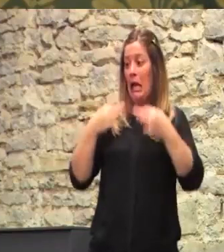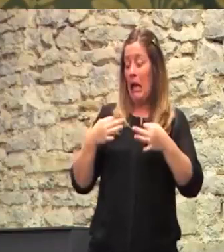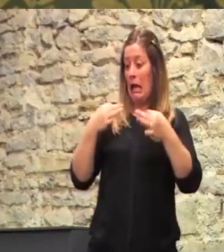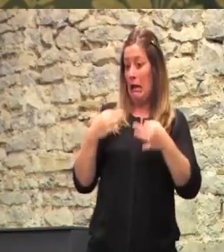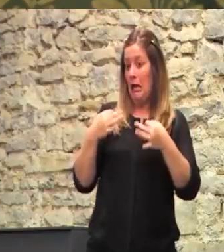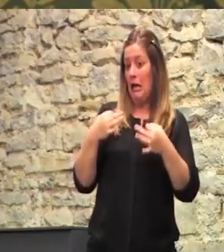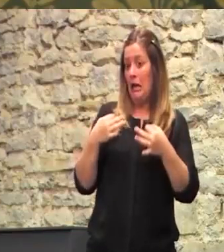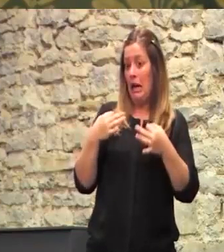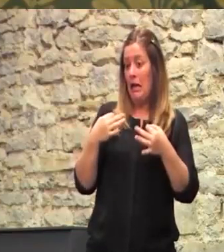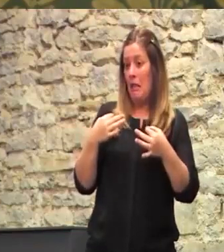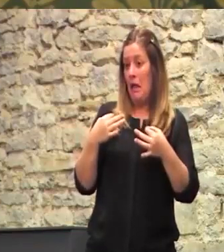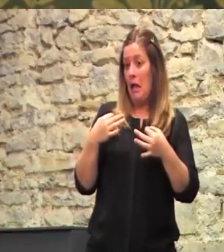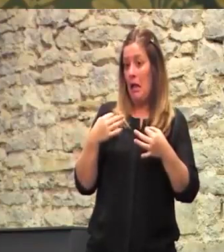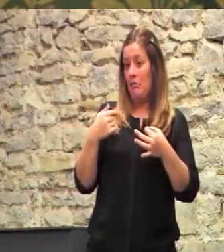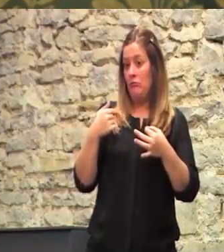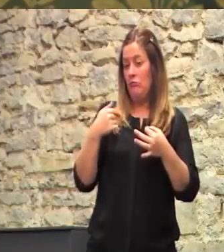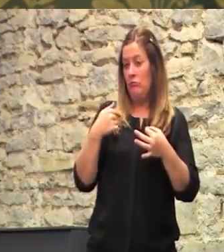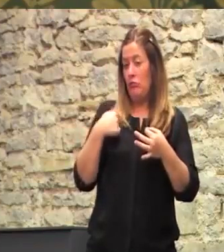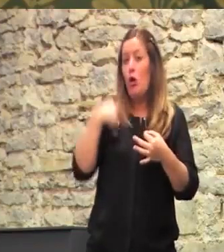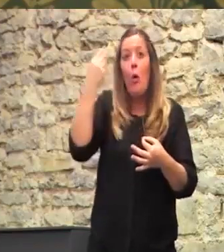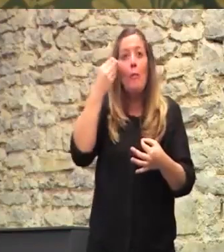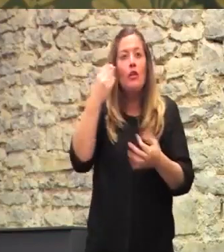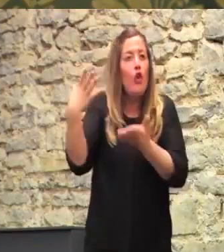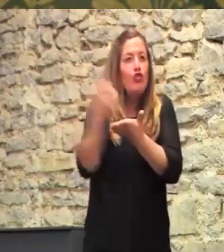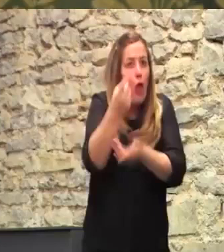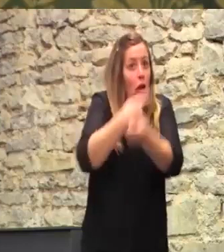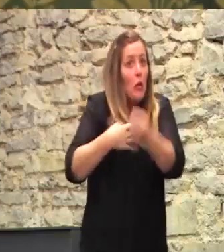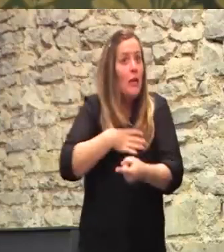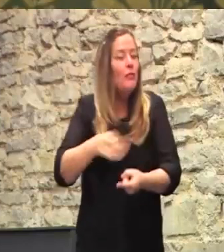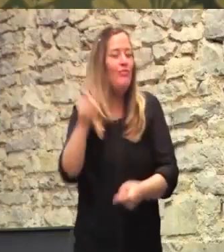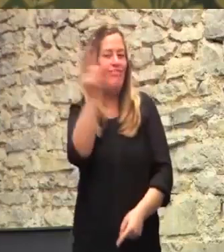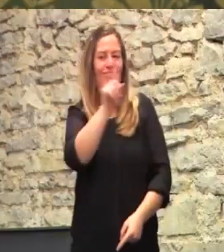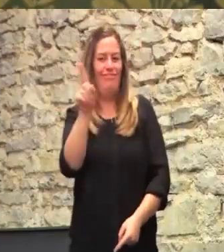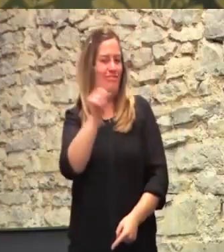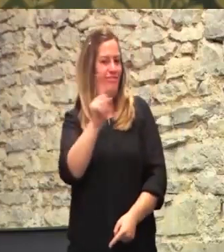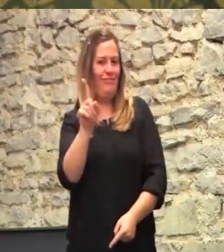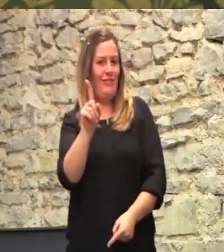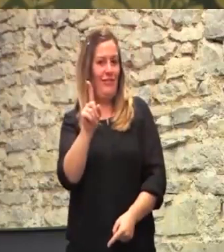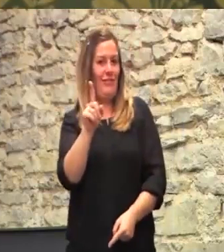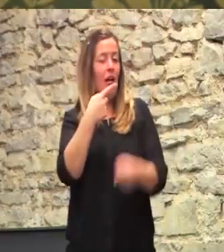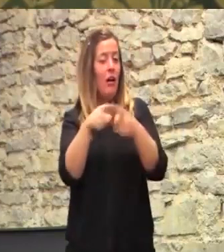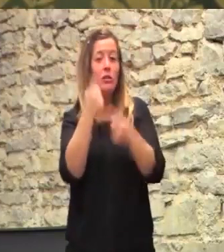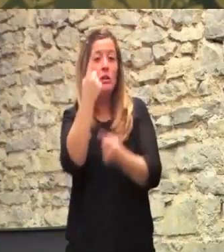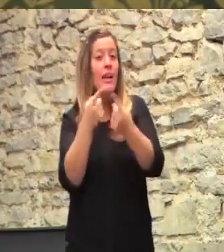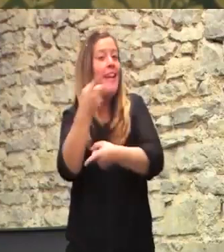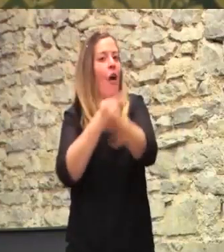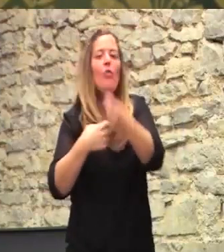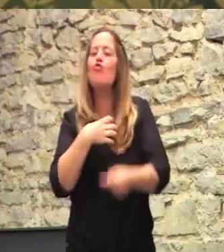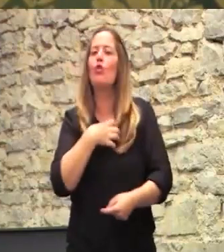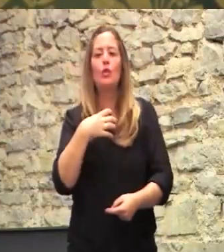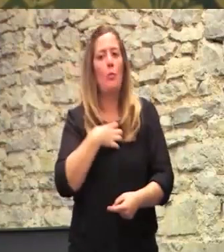bastante y uno cree que efectivamente todo es negociable pero no es cierto hay cosas que no son negociables